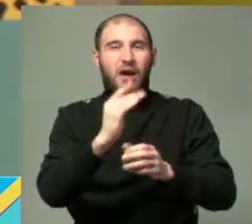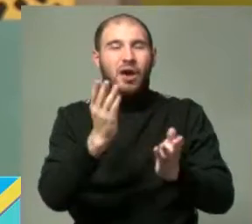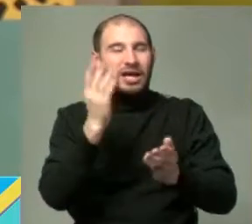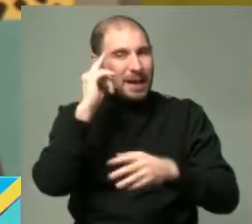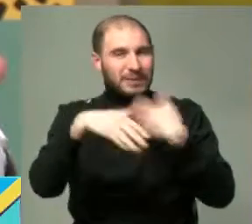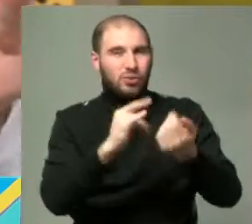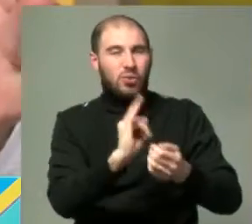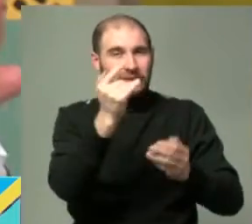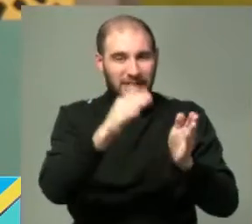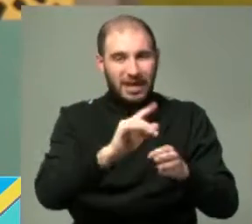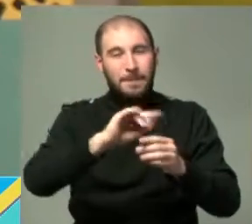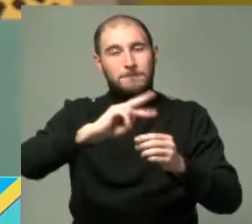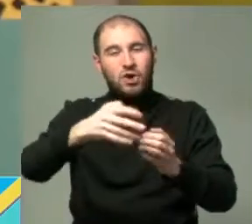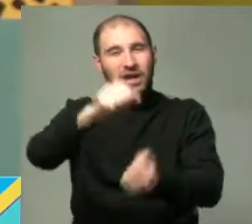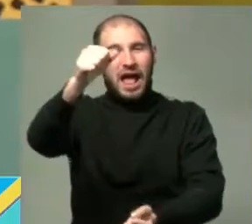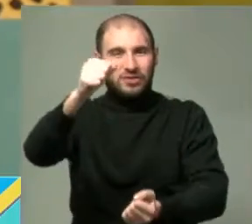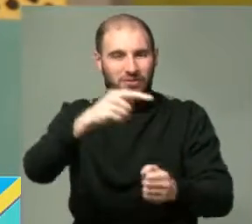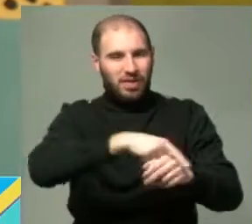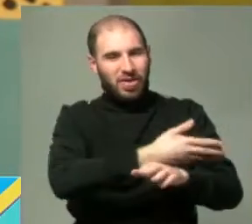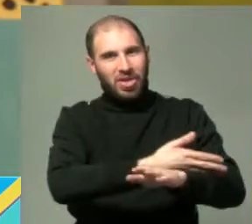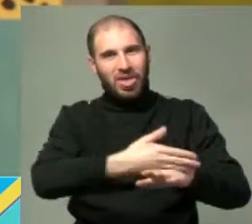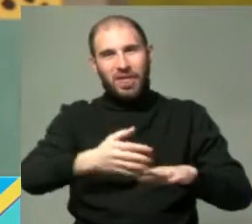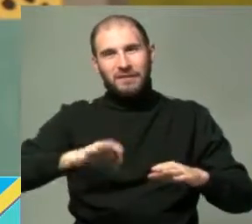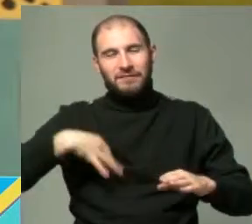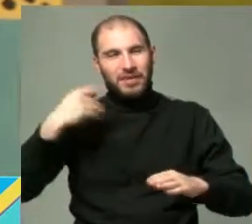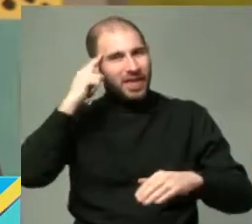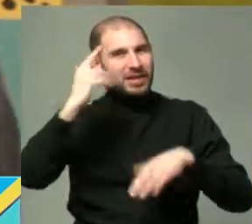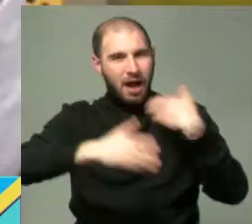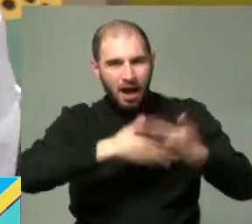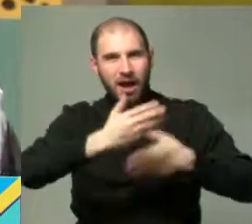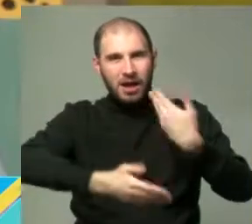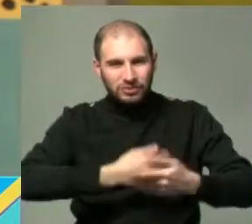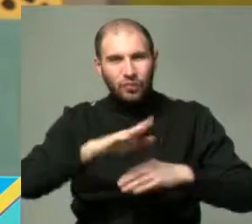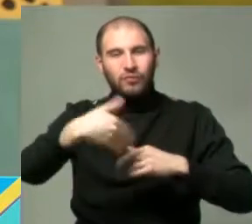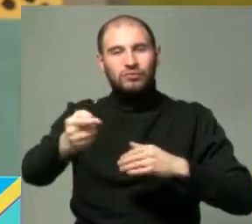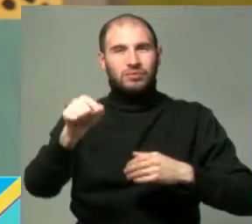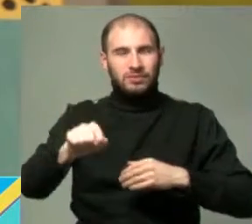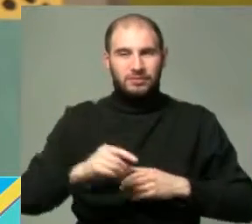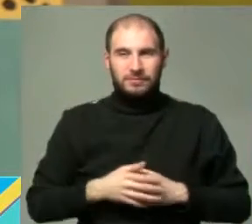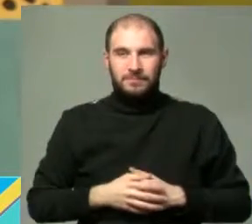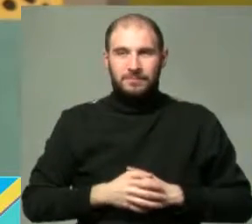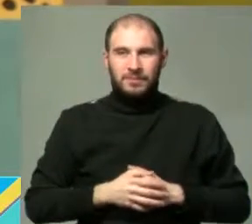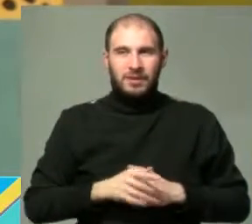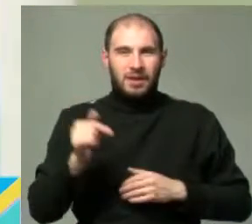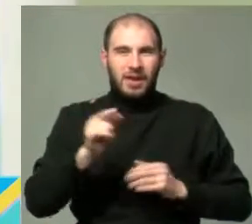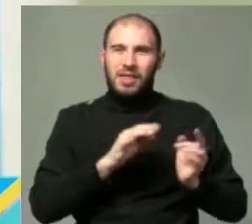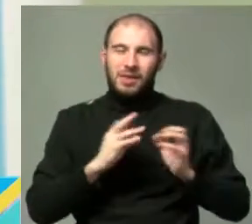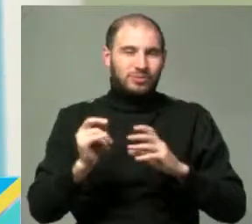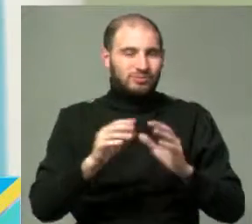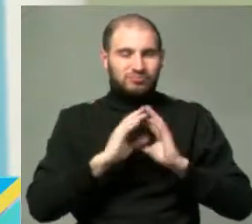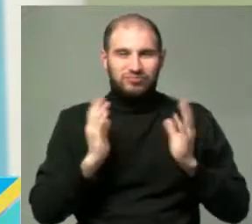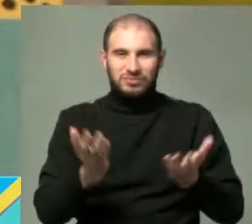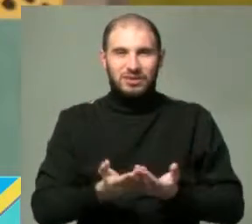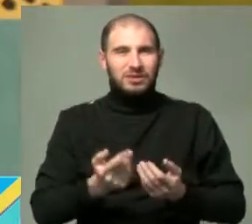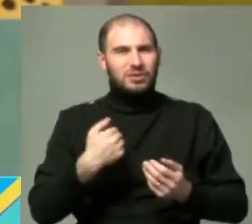formación universitaria y el posgrado, estás gran parte de tu vida preparándote para, digamos, ¿no? Claro. Entonces te has metido con una discusión. Pero